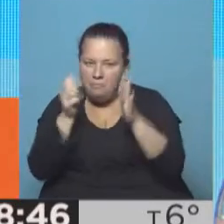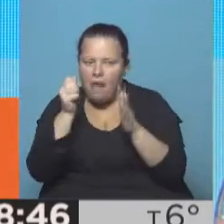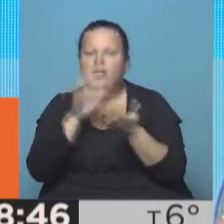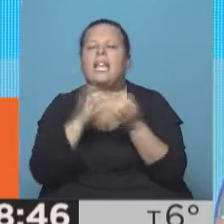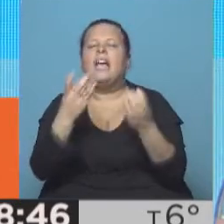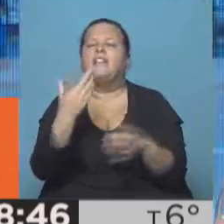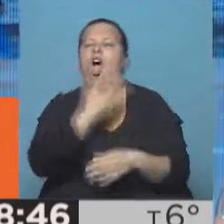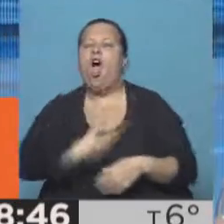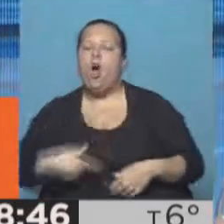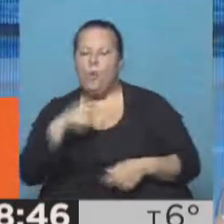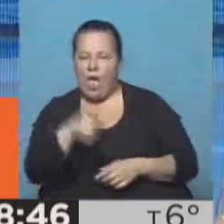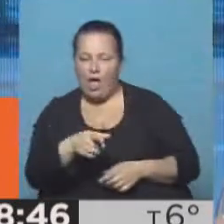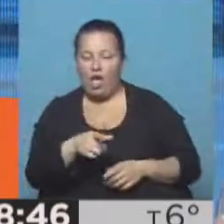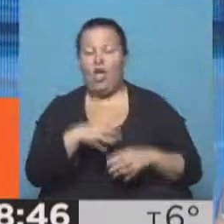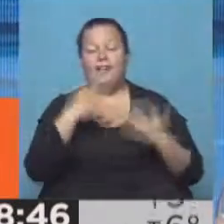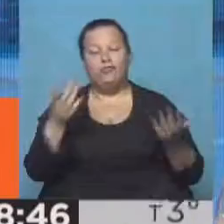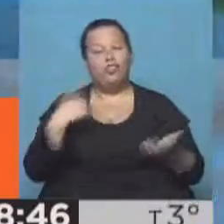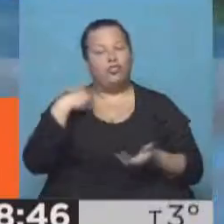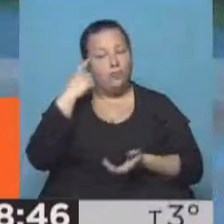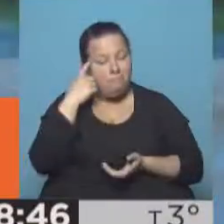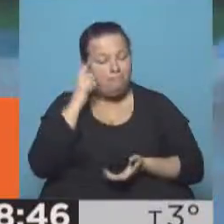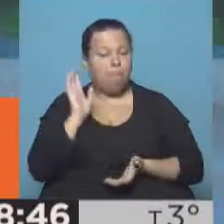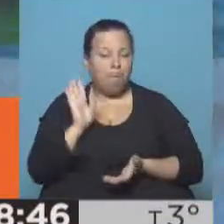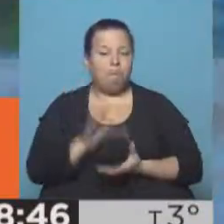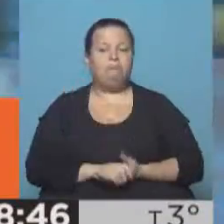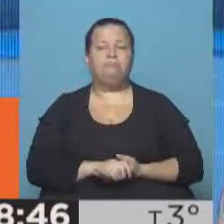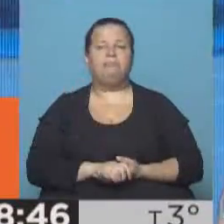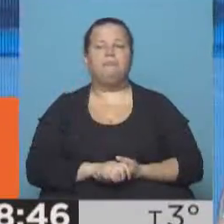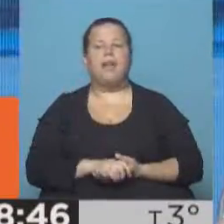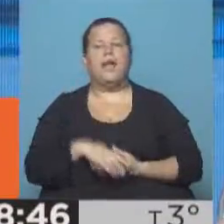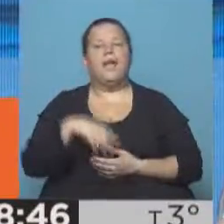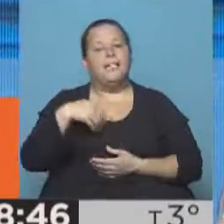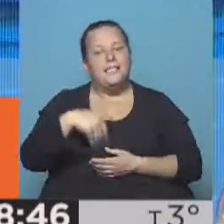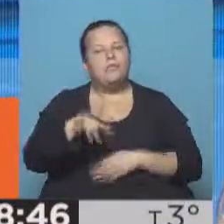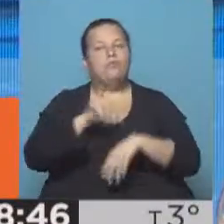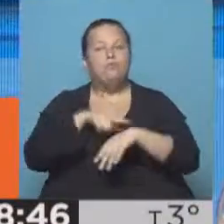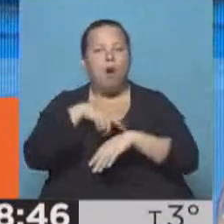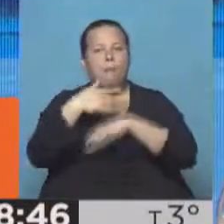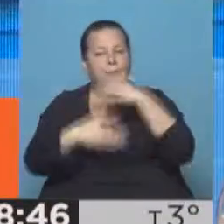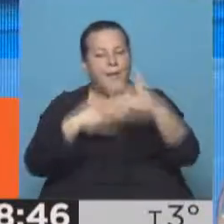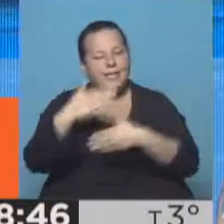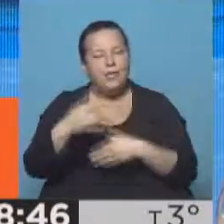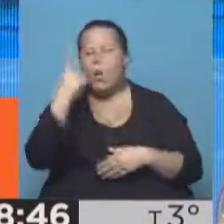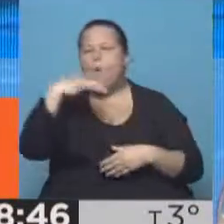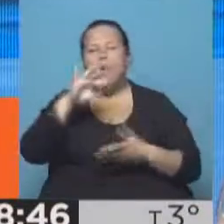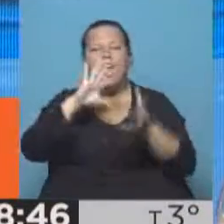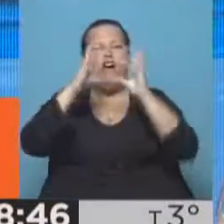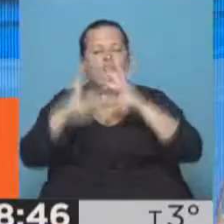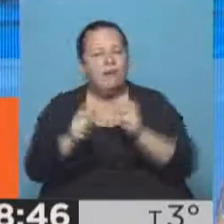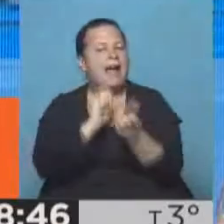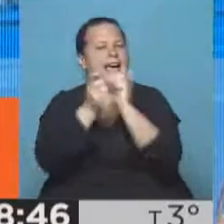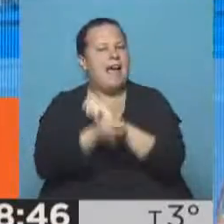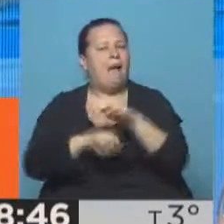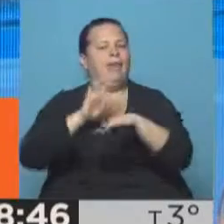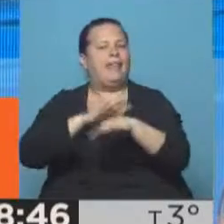hace el Ejecutivo. Entonces me parece que vamos en un proceso, es el único sistema que cambia con